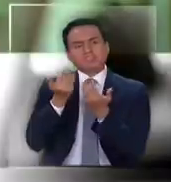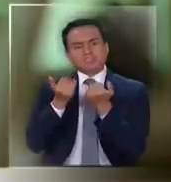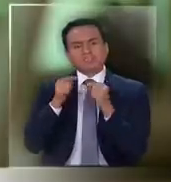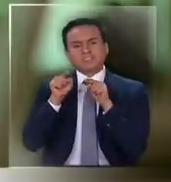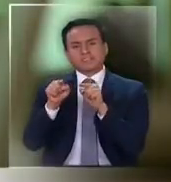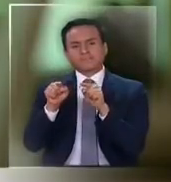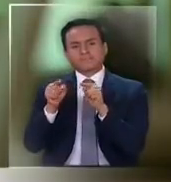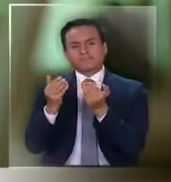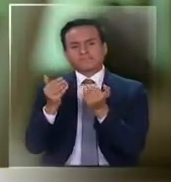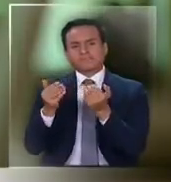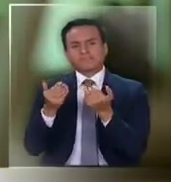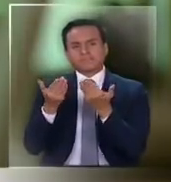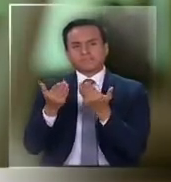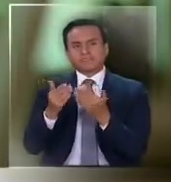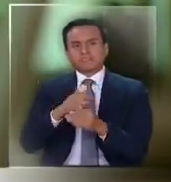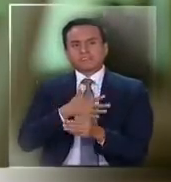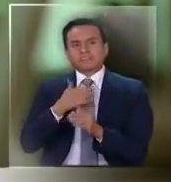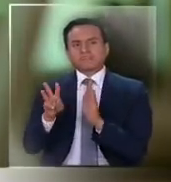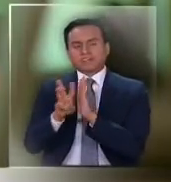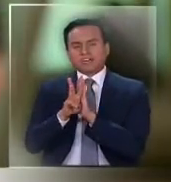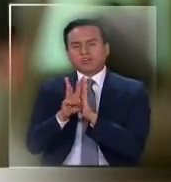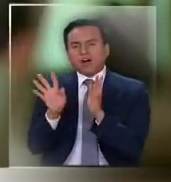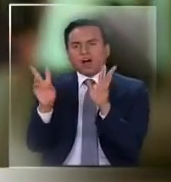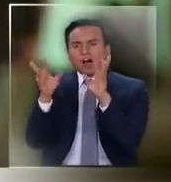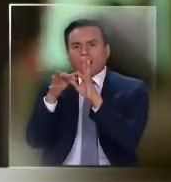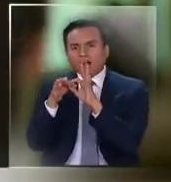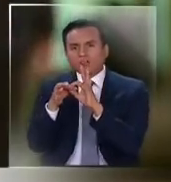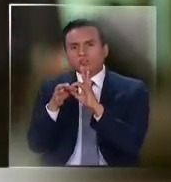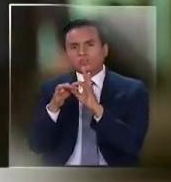ese el sentirse identificados con algo,